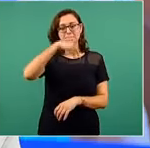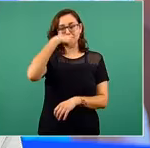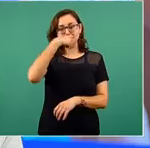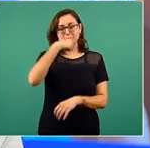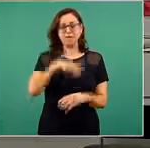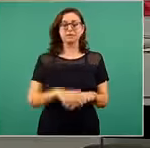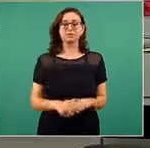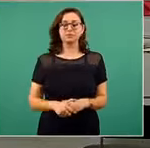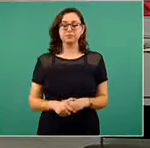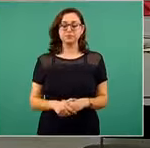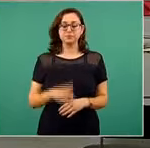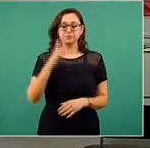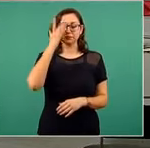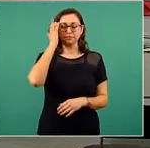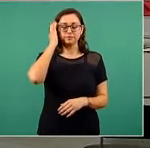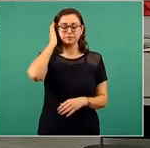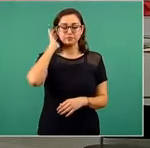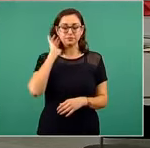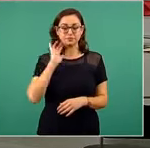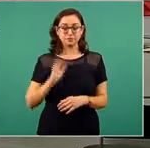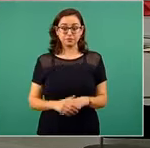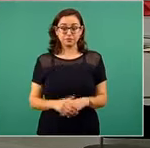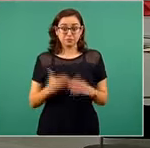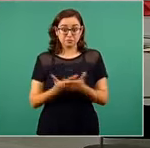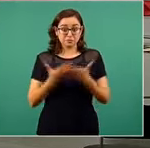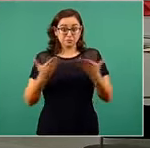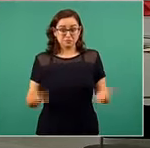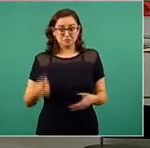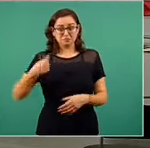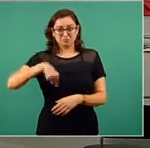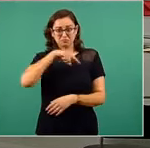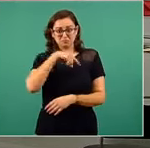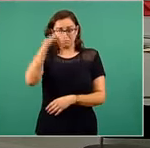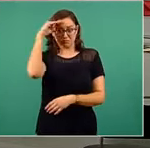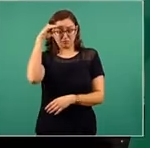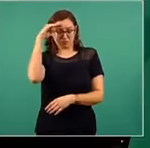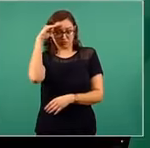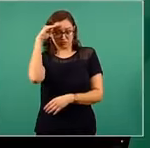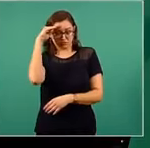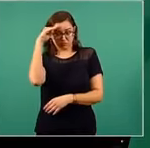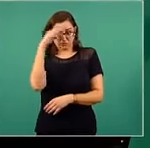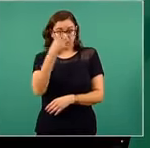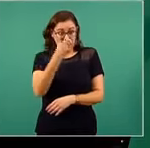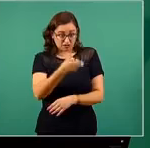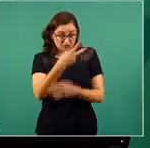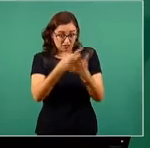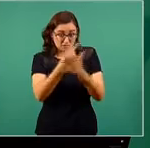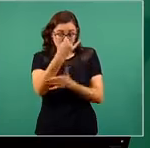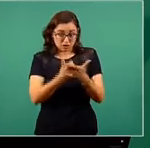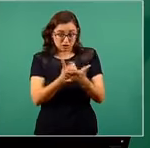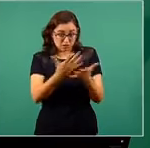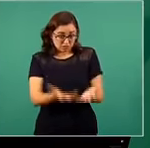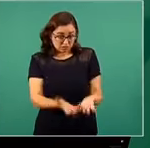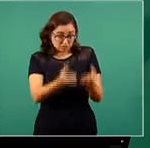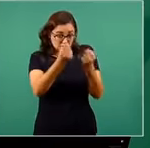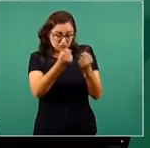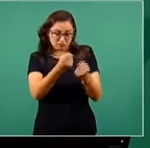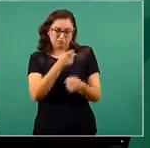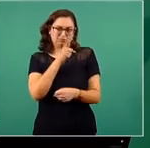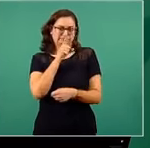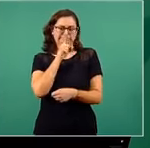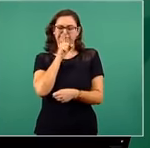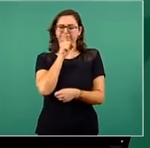Dicho esto, evidentemente no tenemos intención alguna de rescatar, revivir o reinstalar este modelo, y el modelo